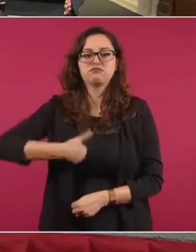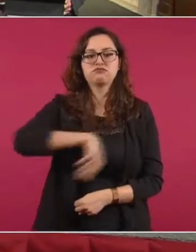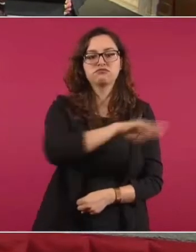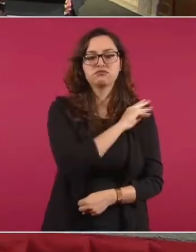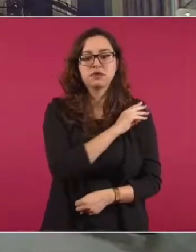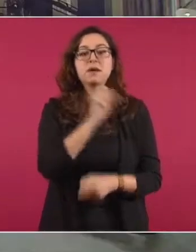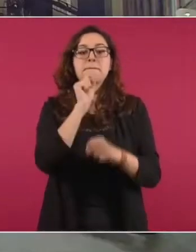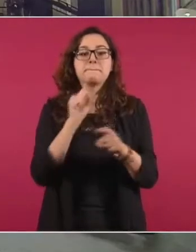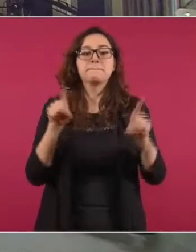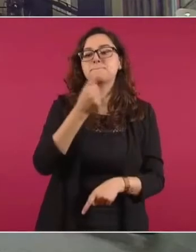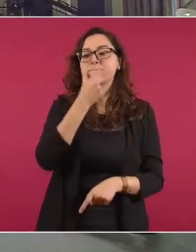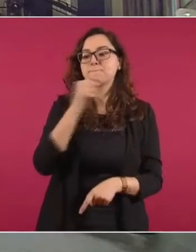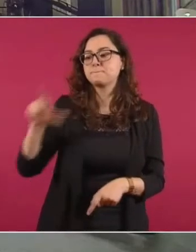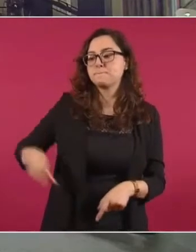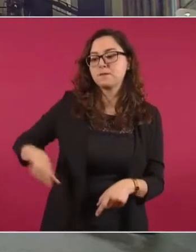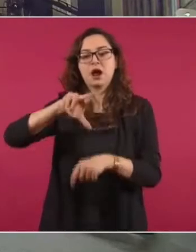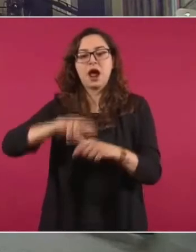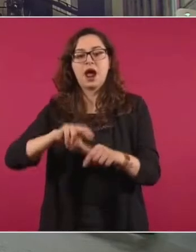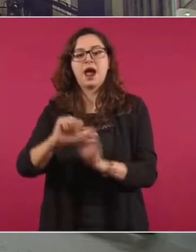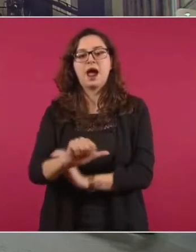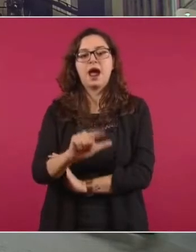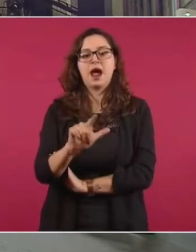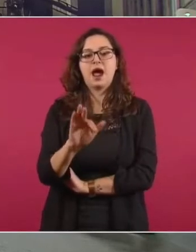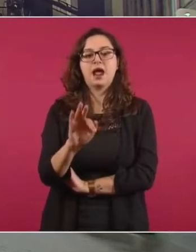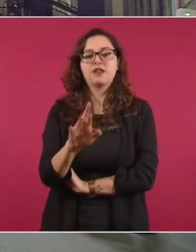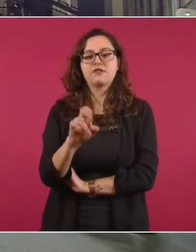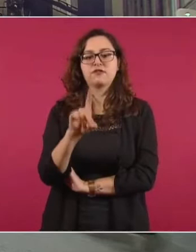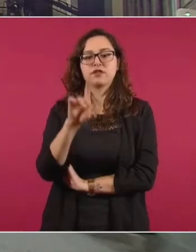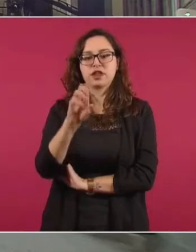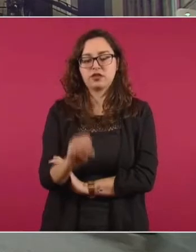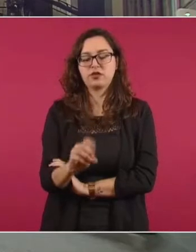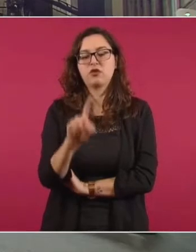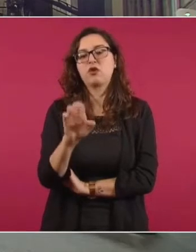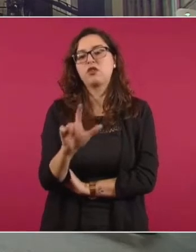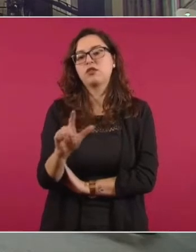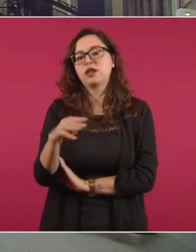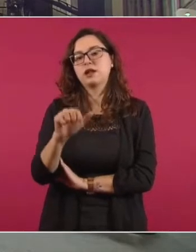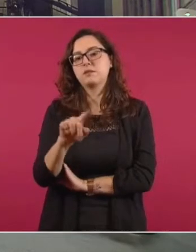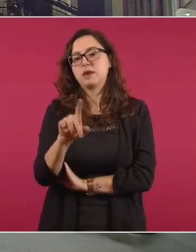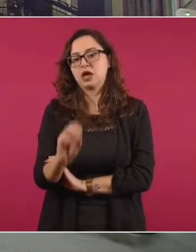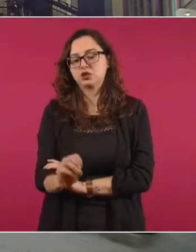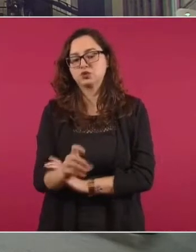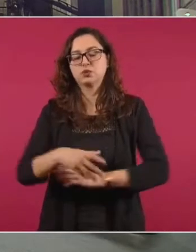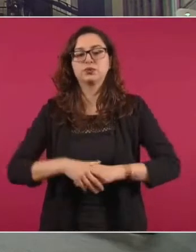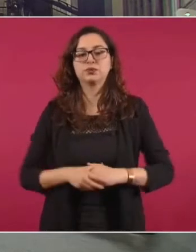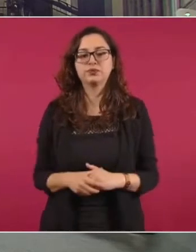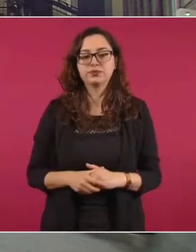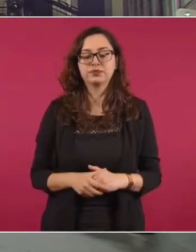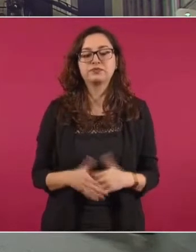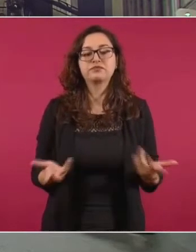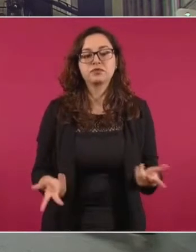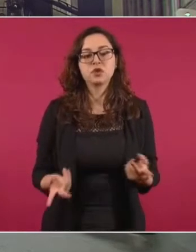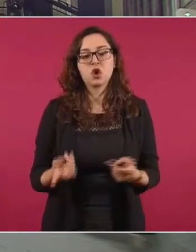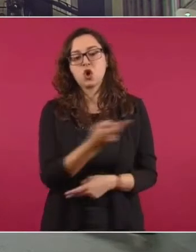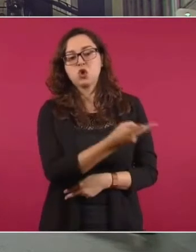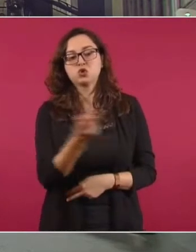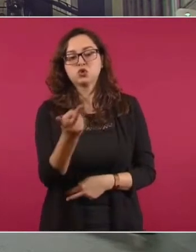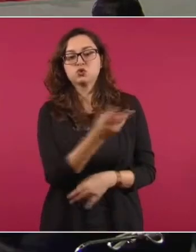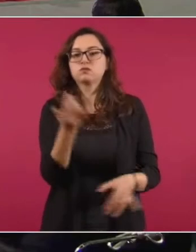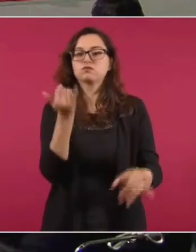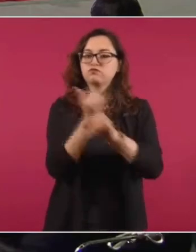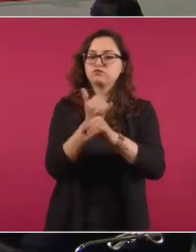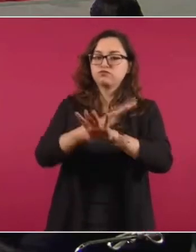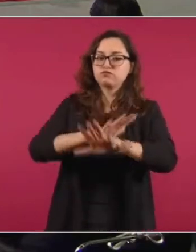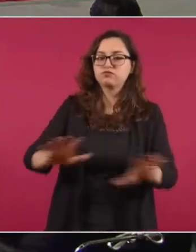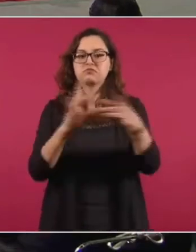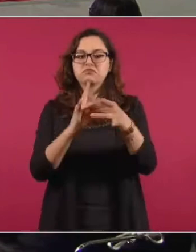Van a informar de todo lo que estamos llevando a cabo,